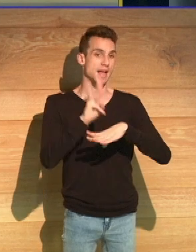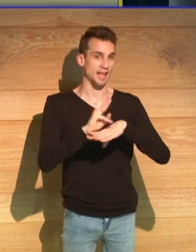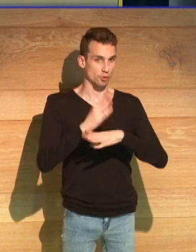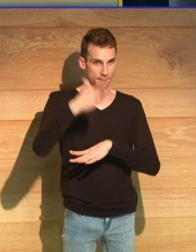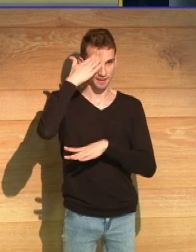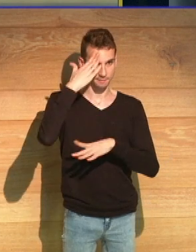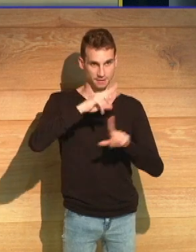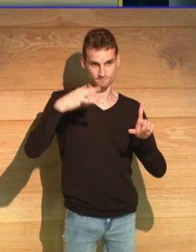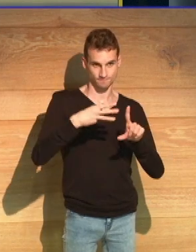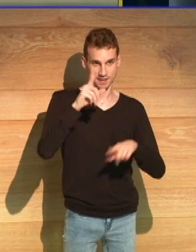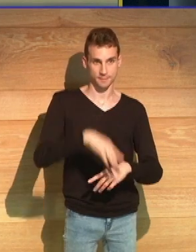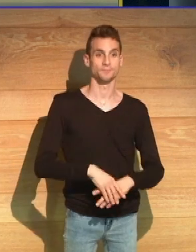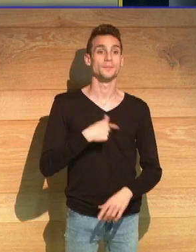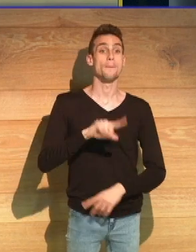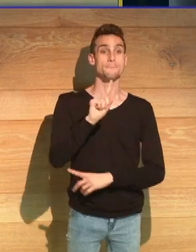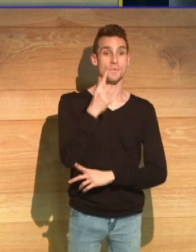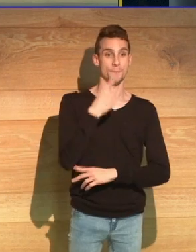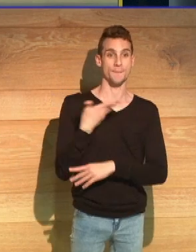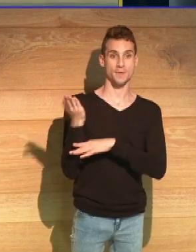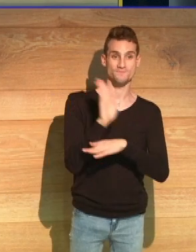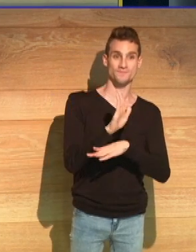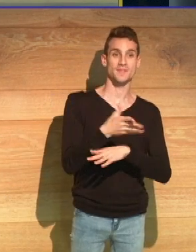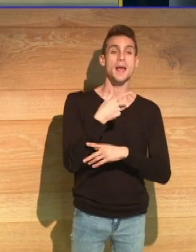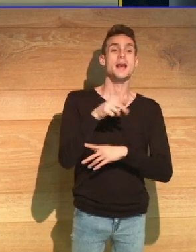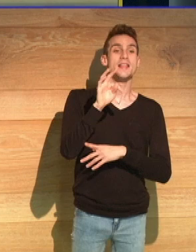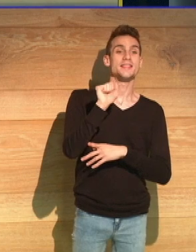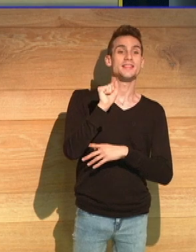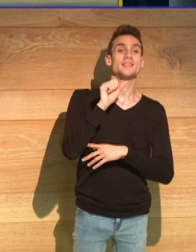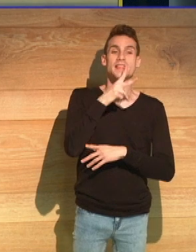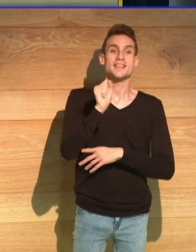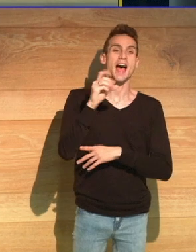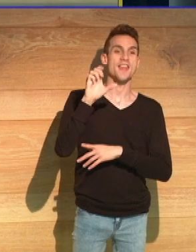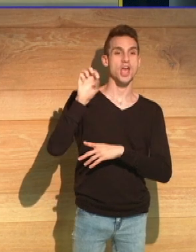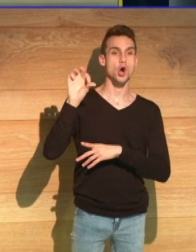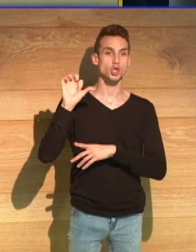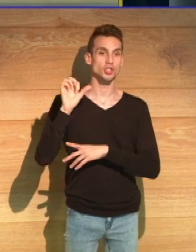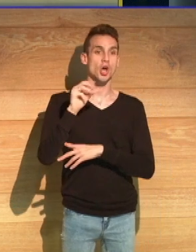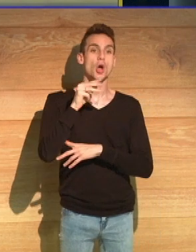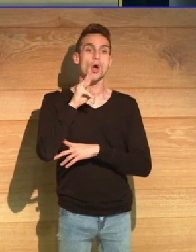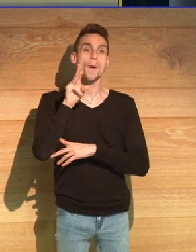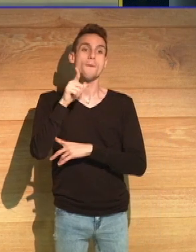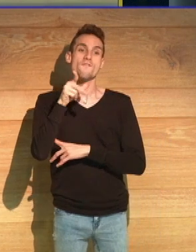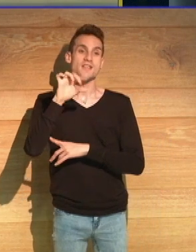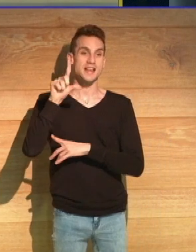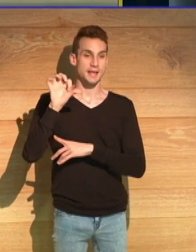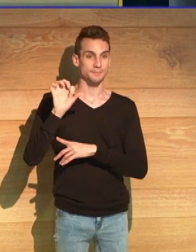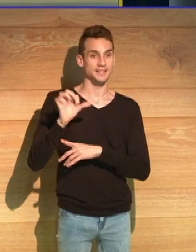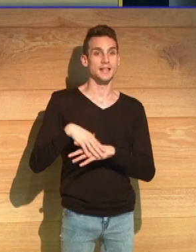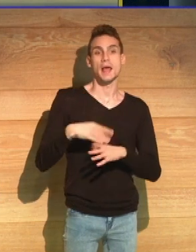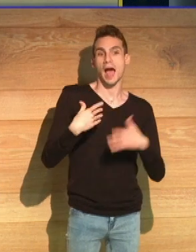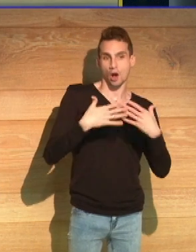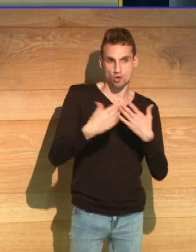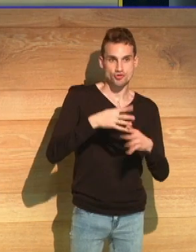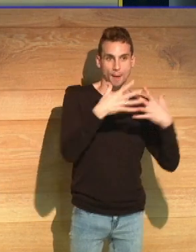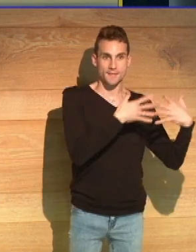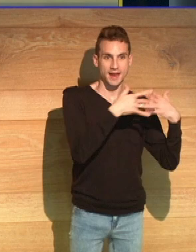primer lugar, tengo el placer de presentar a Tadeusz Phillips, actor y director americano, creador de la obra Antropoceno,